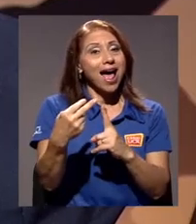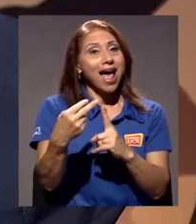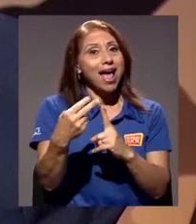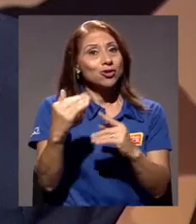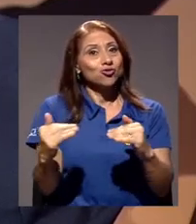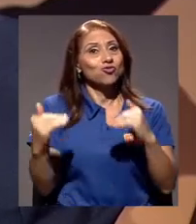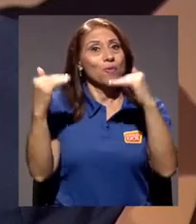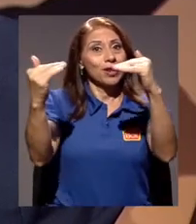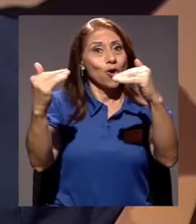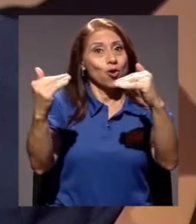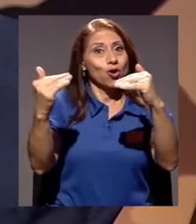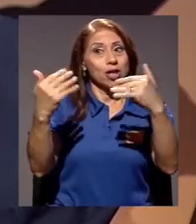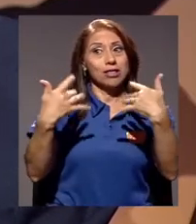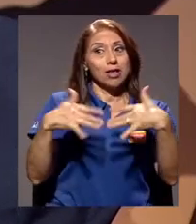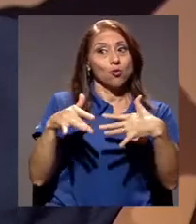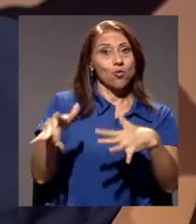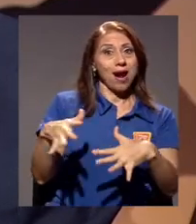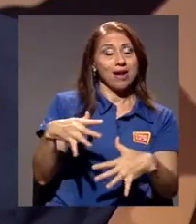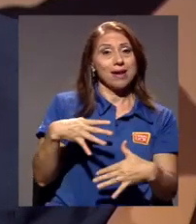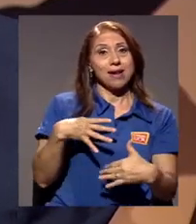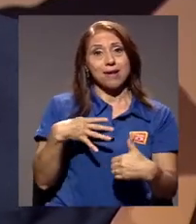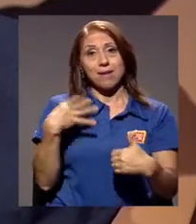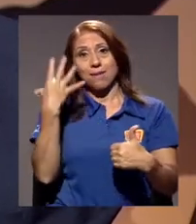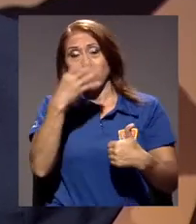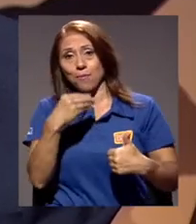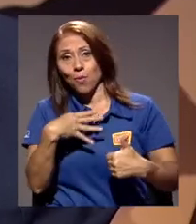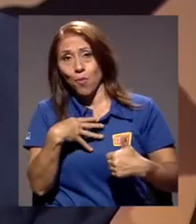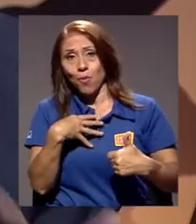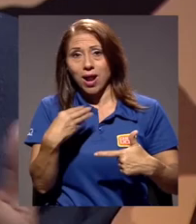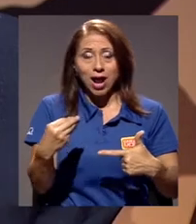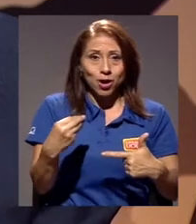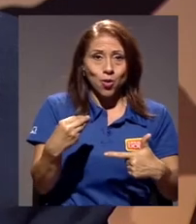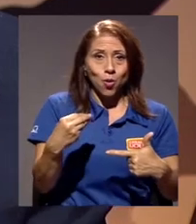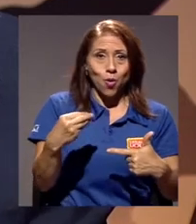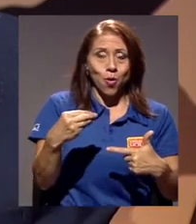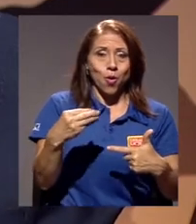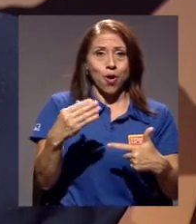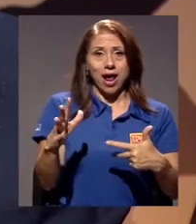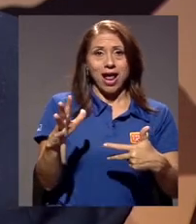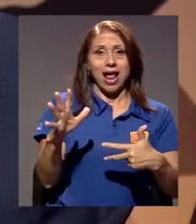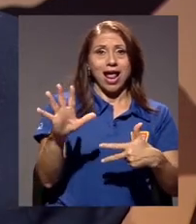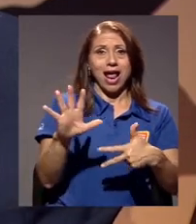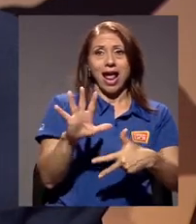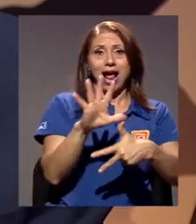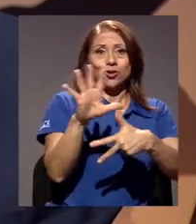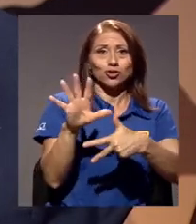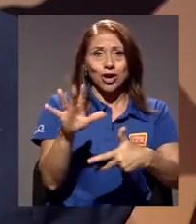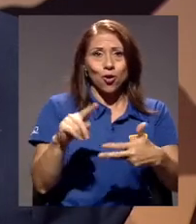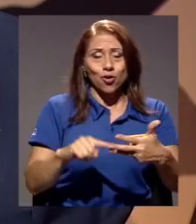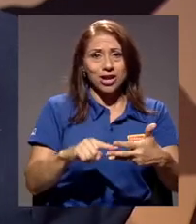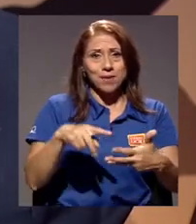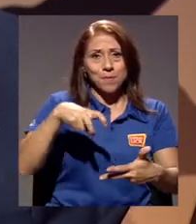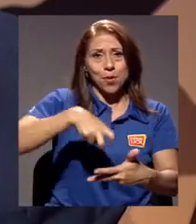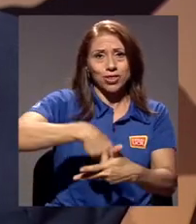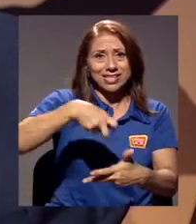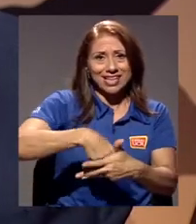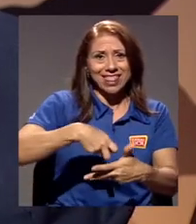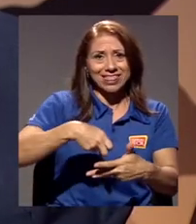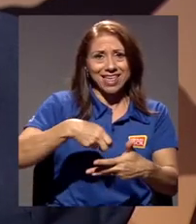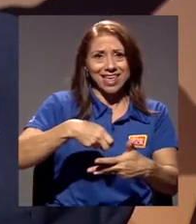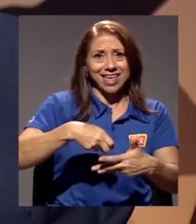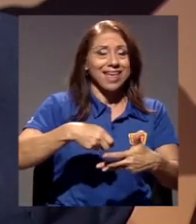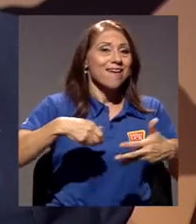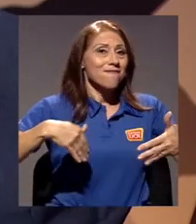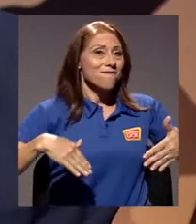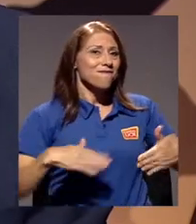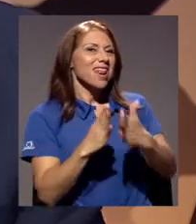blanco anglosajón y protestante frente a quien a este esta mezcla que tiene